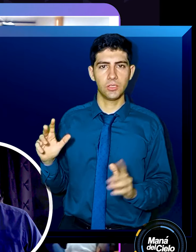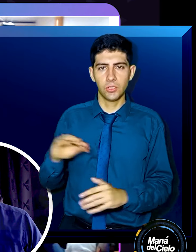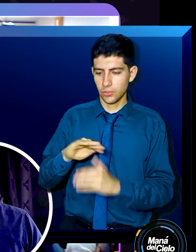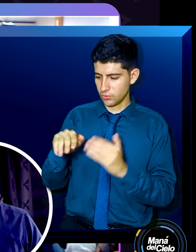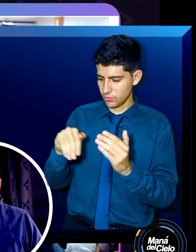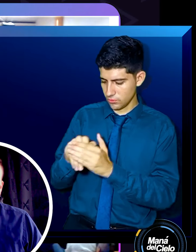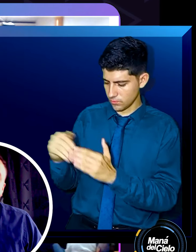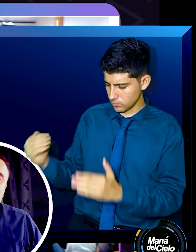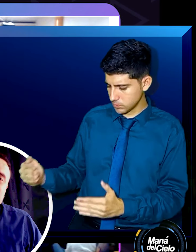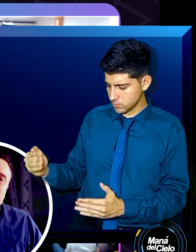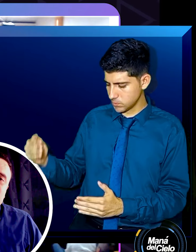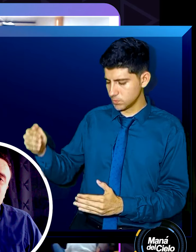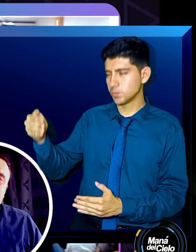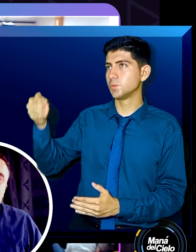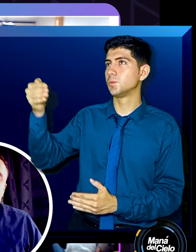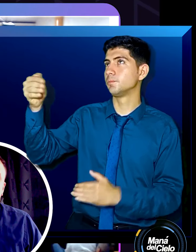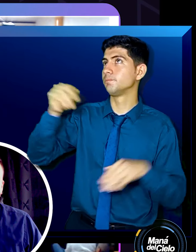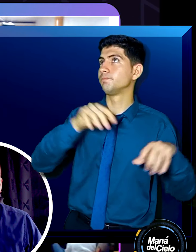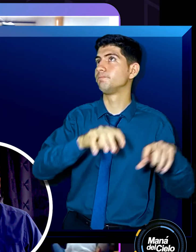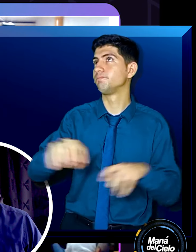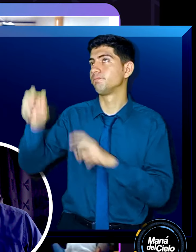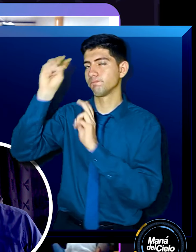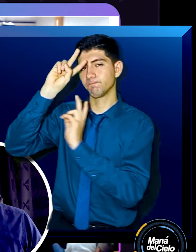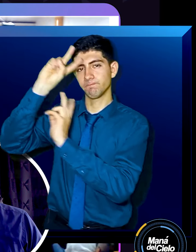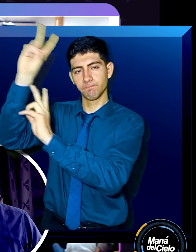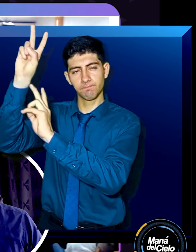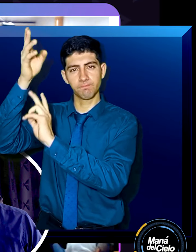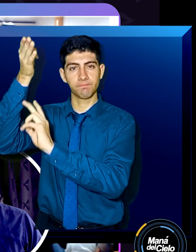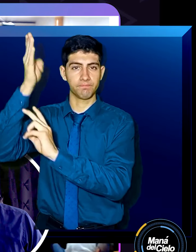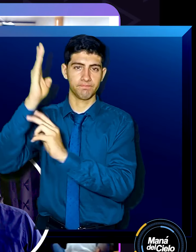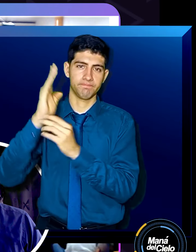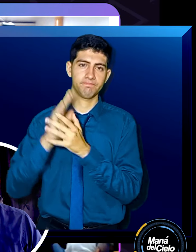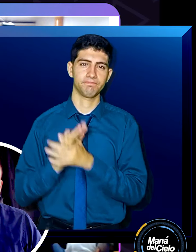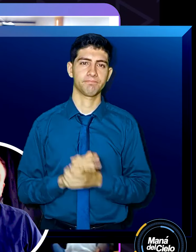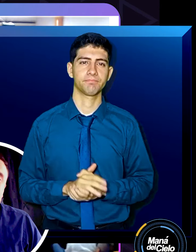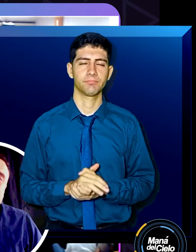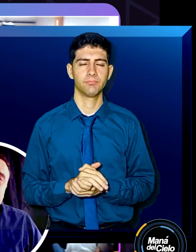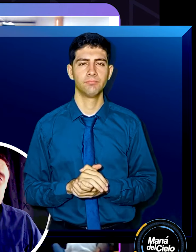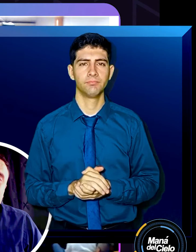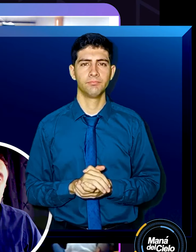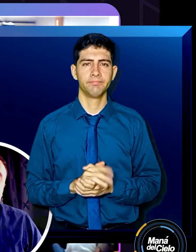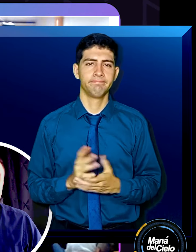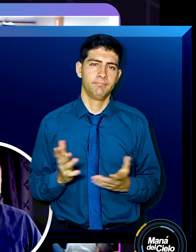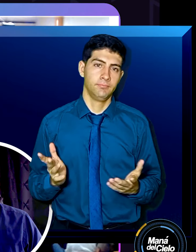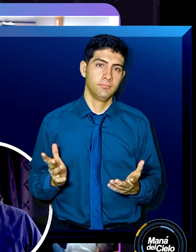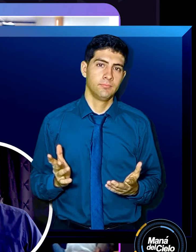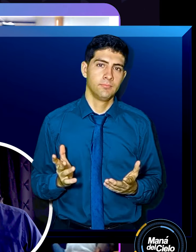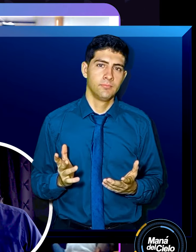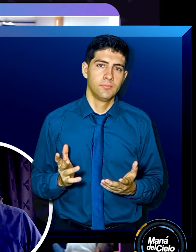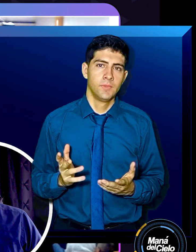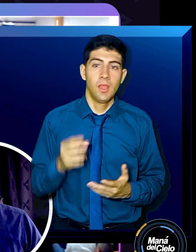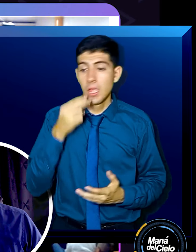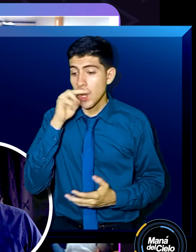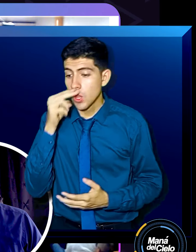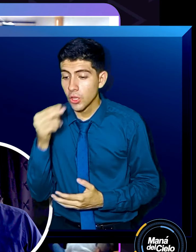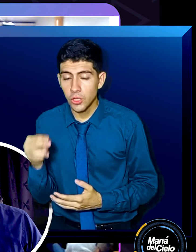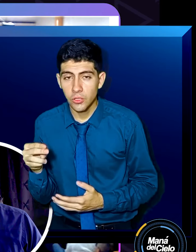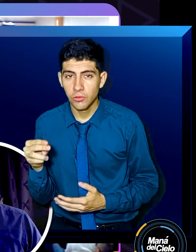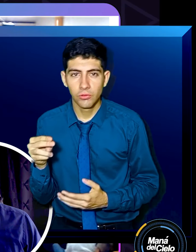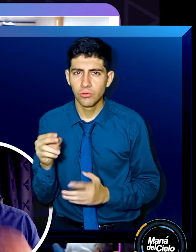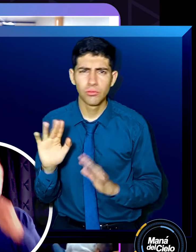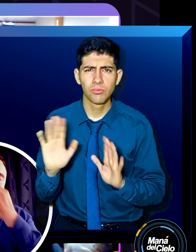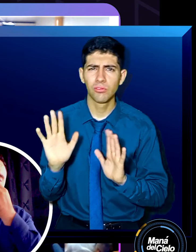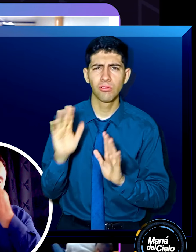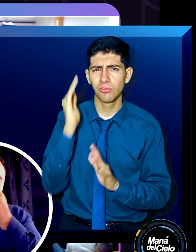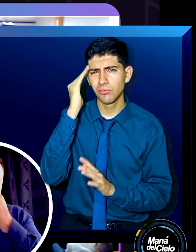y todos crecimos a servirle al Señor, todos los que nos bautizamos esa noche. Entonces dice, no es que los niños no saben,